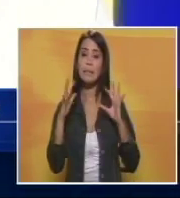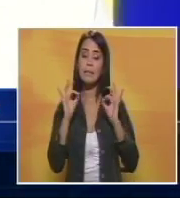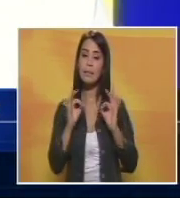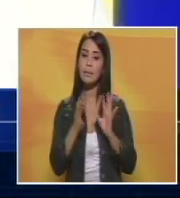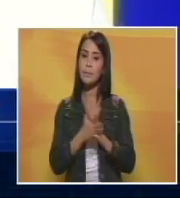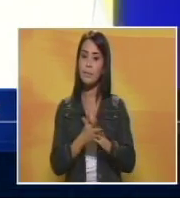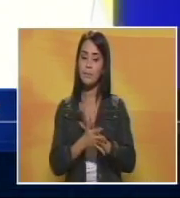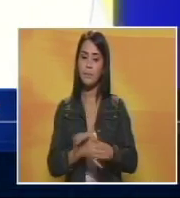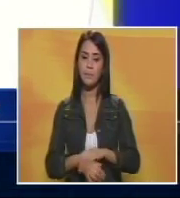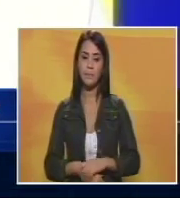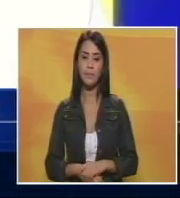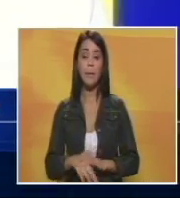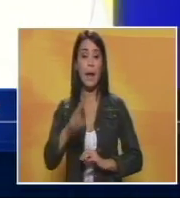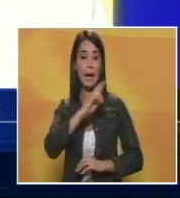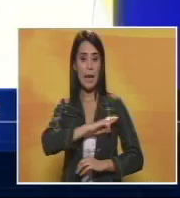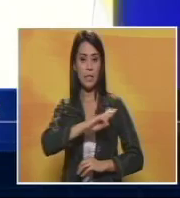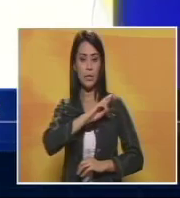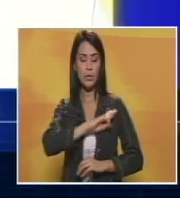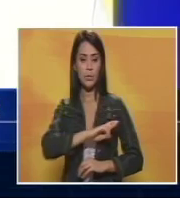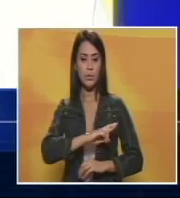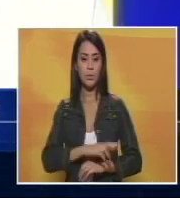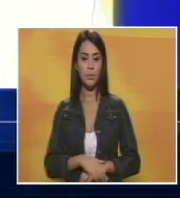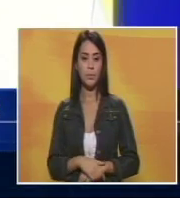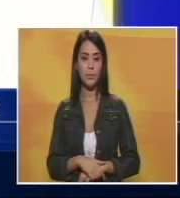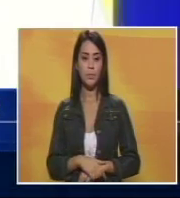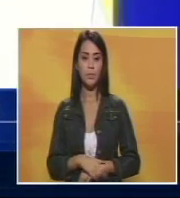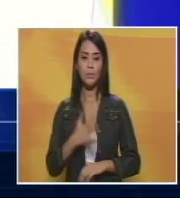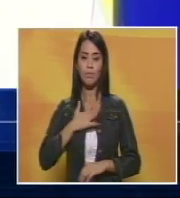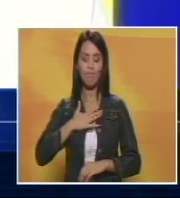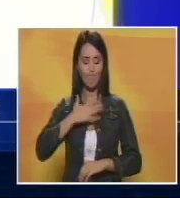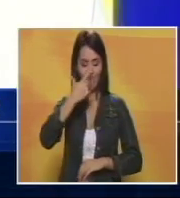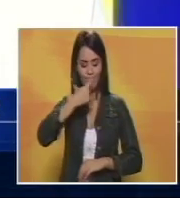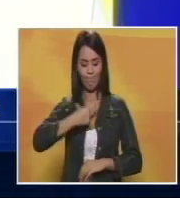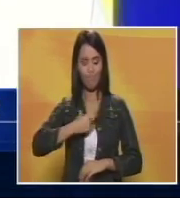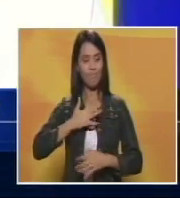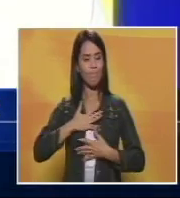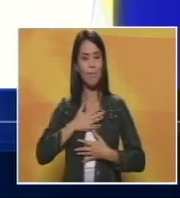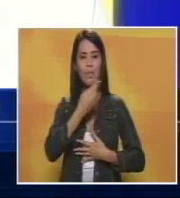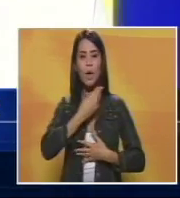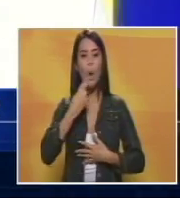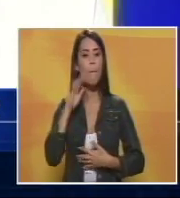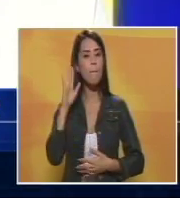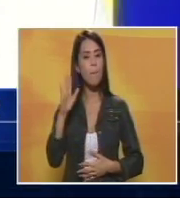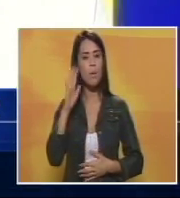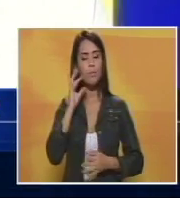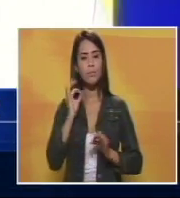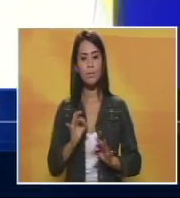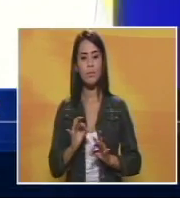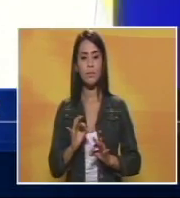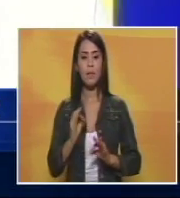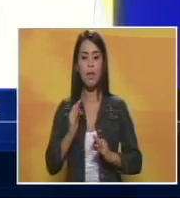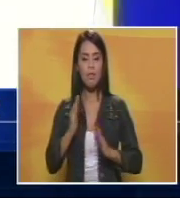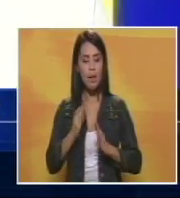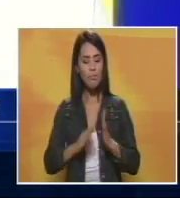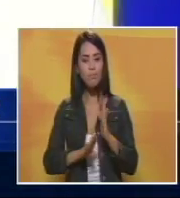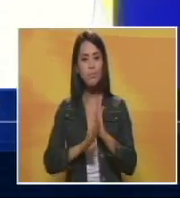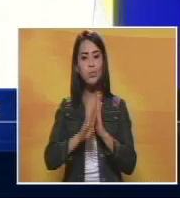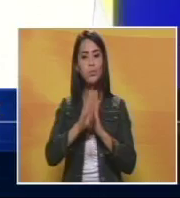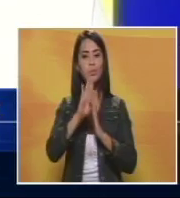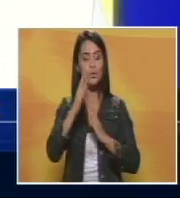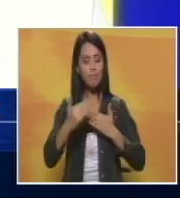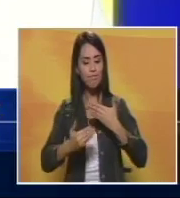celebraciones religiosas, si no dejan en nosotros esa huella de compromiso, esa huella de avance, esa huella